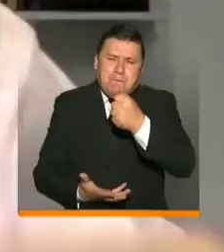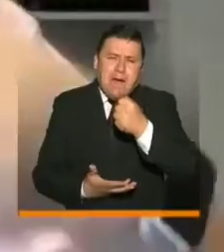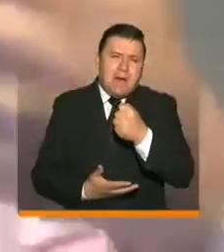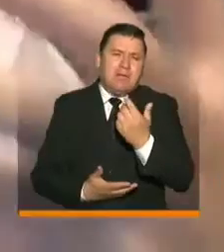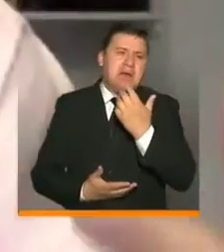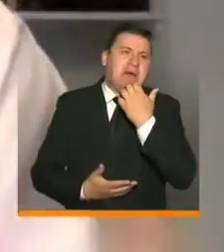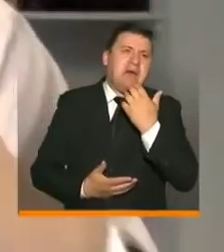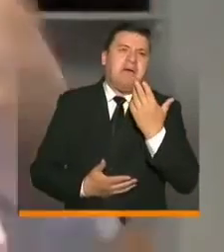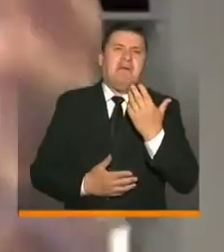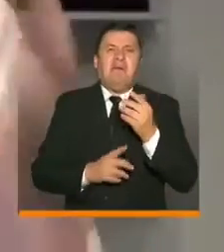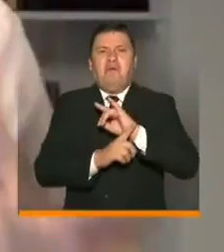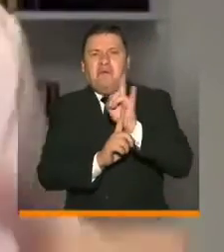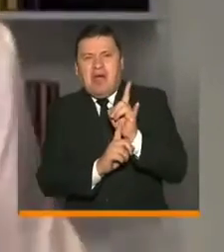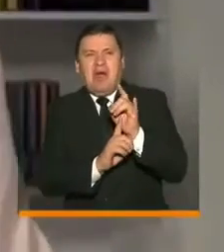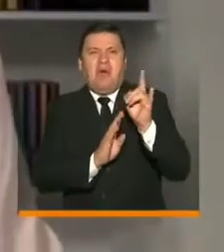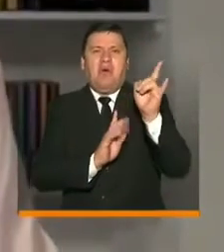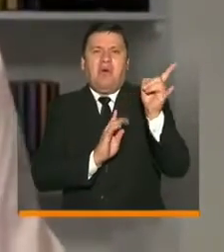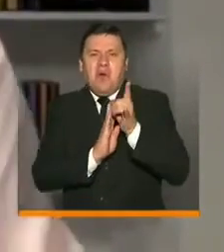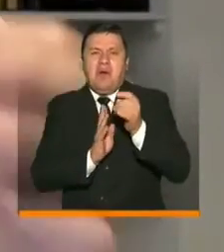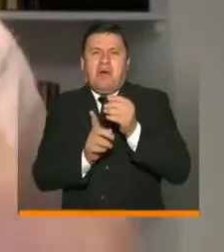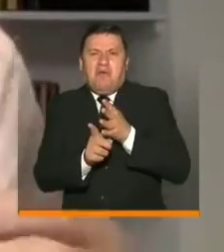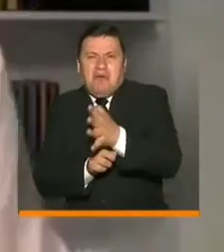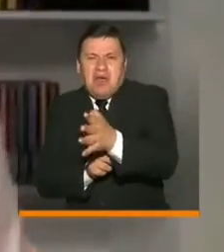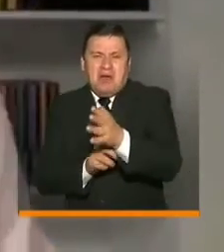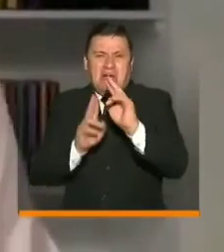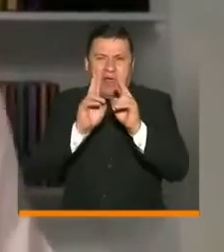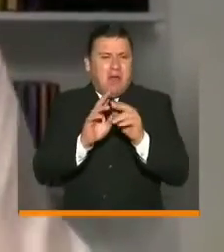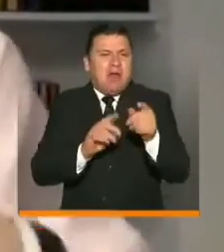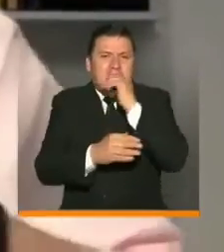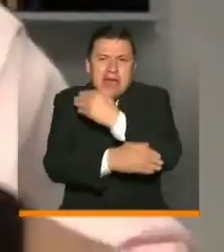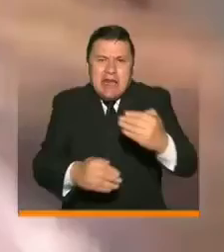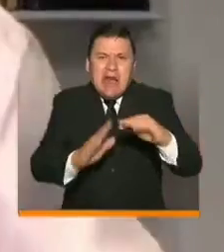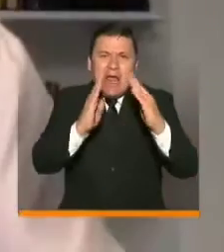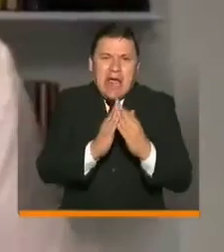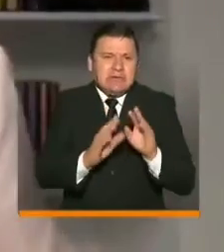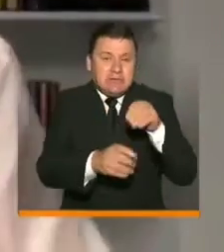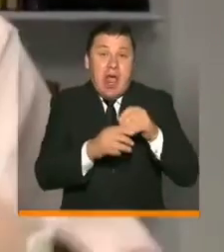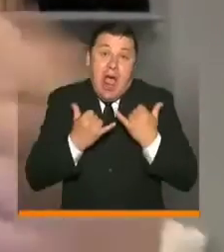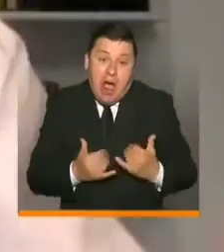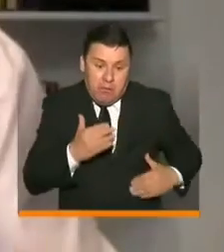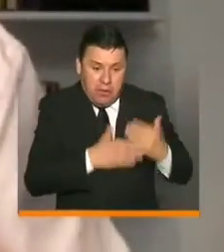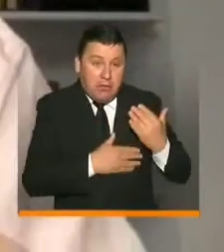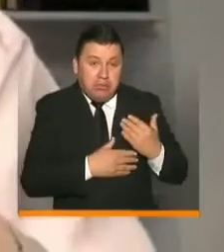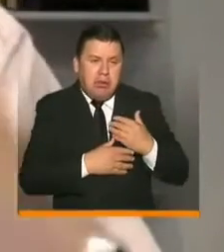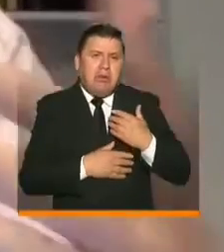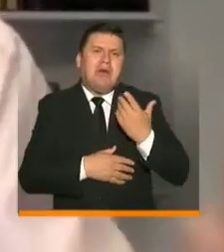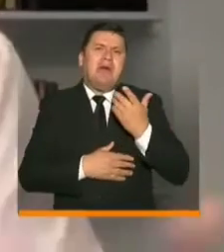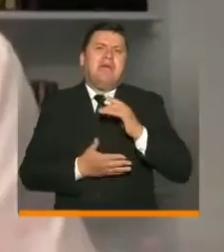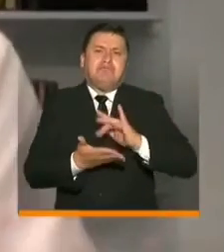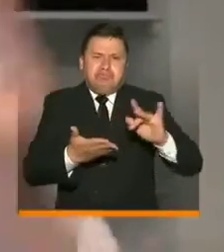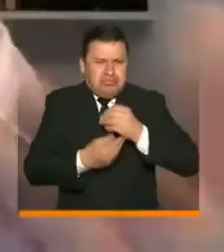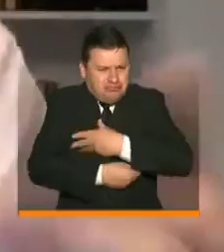SIM cards, con Wi-Fi, con fibra óptica, con alguna solución de conectividad a los niños en las casas. Nosotros hasta ahora pues hemos repartido también